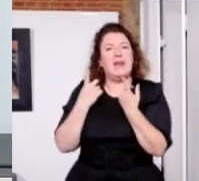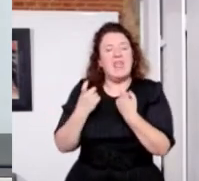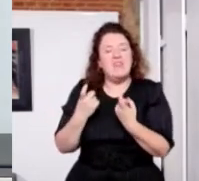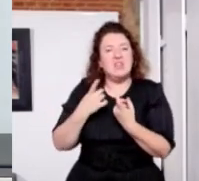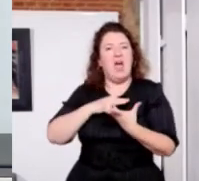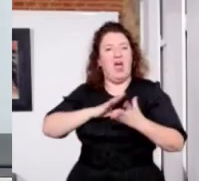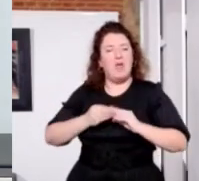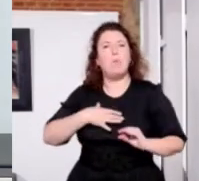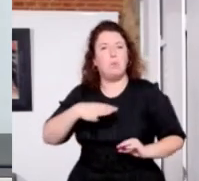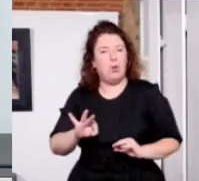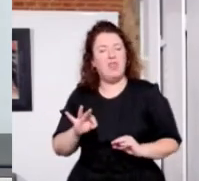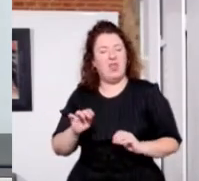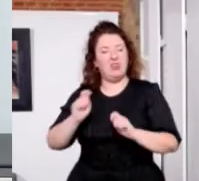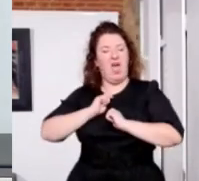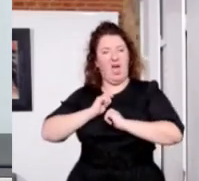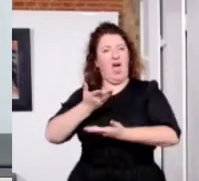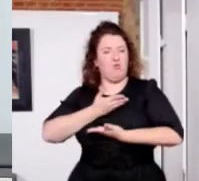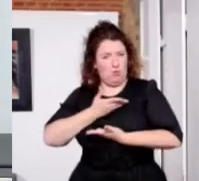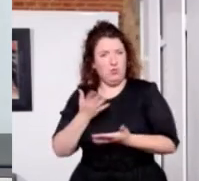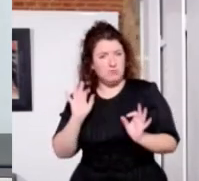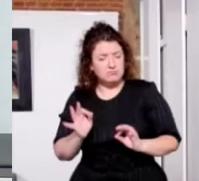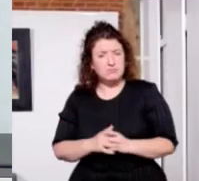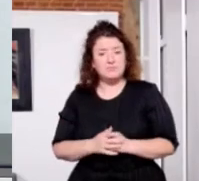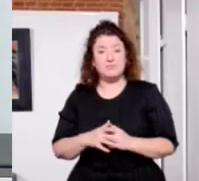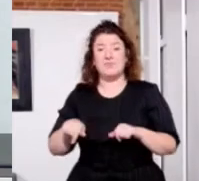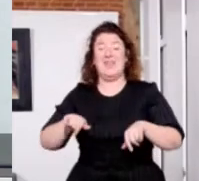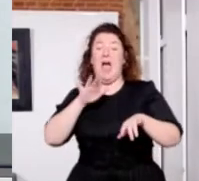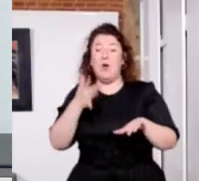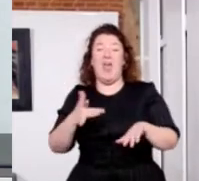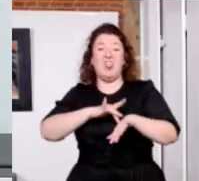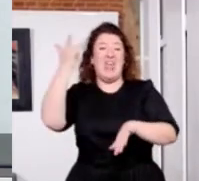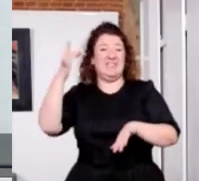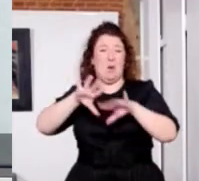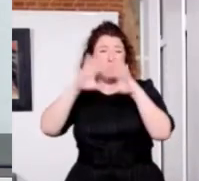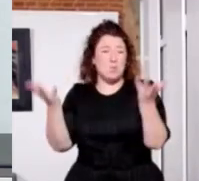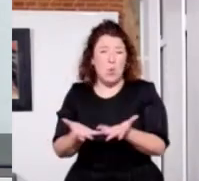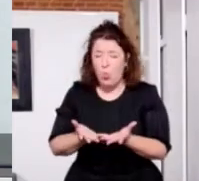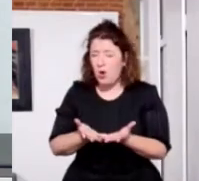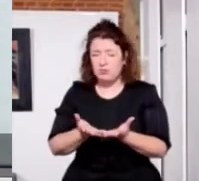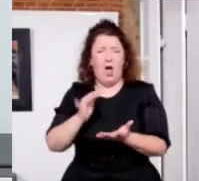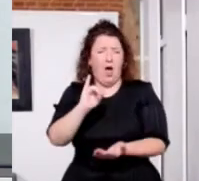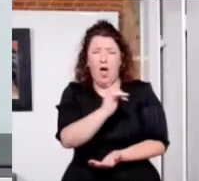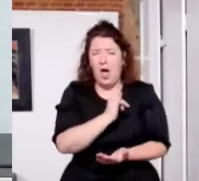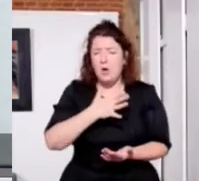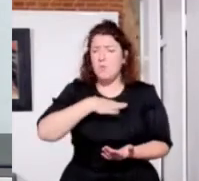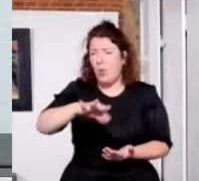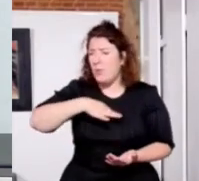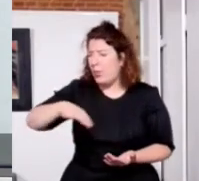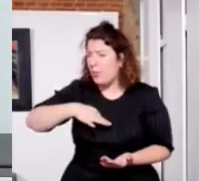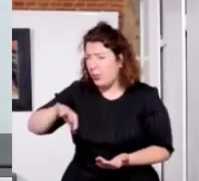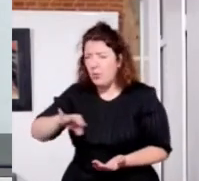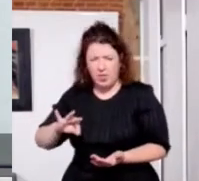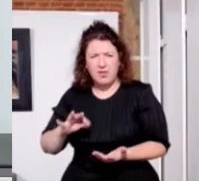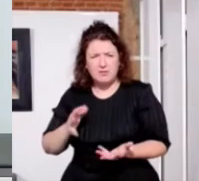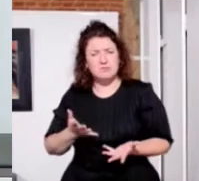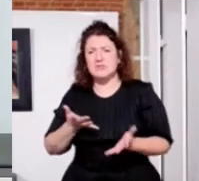otras situaciones. Y en este mundo digital en el que vivimos y tiene tantas potencialidades, es importante poner al